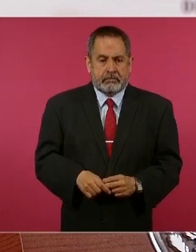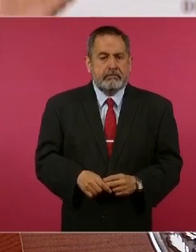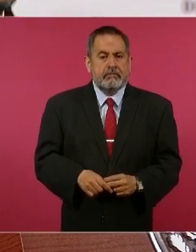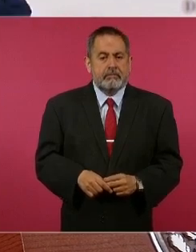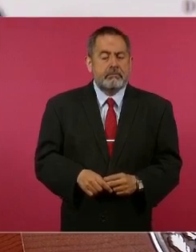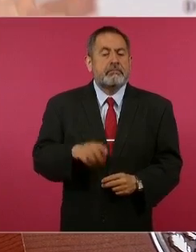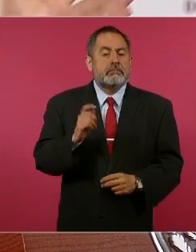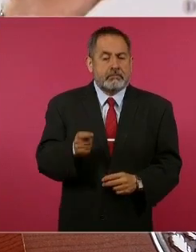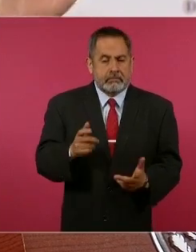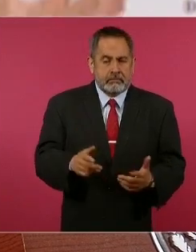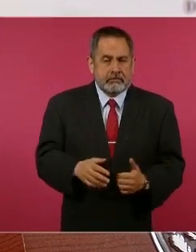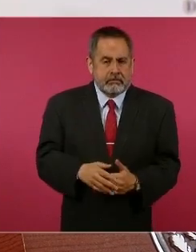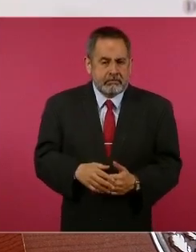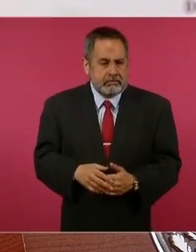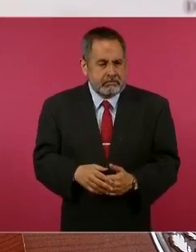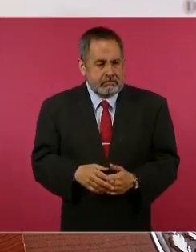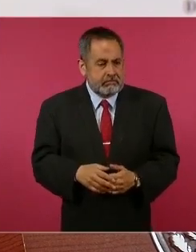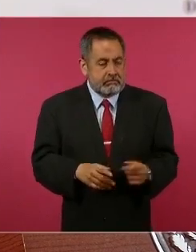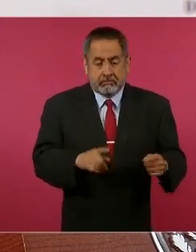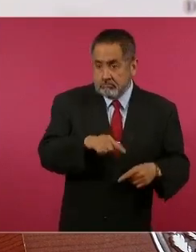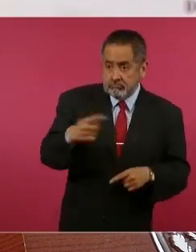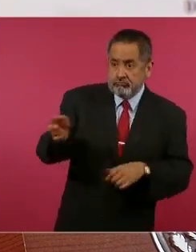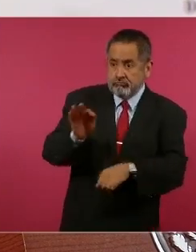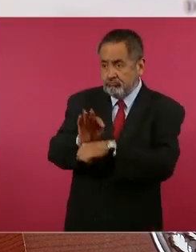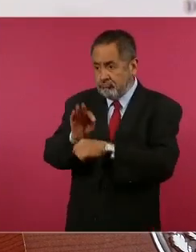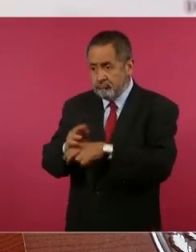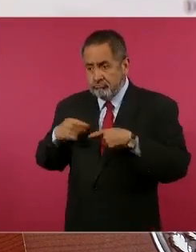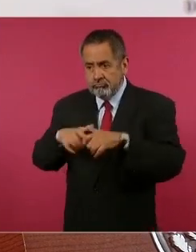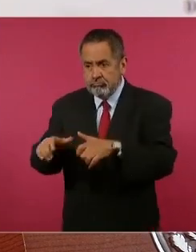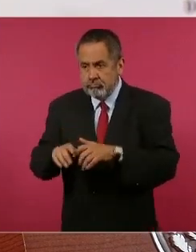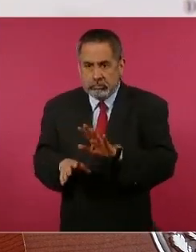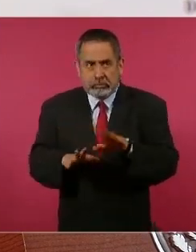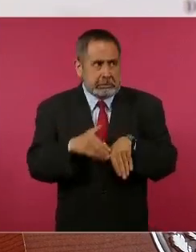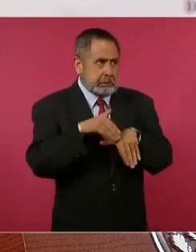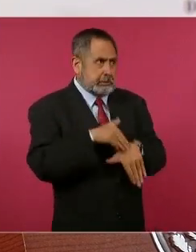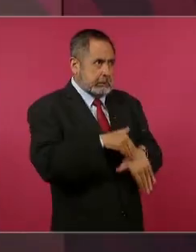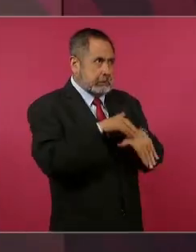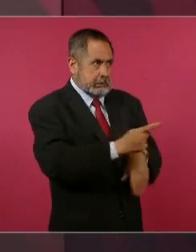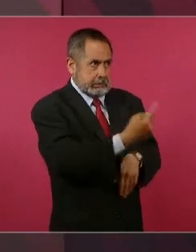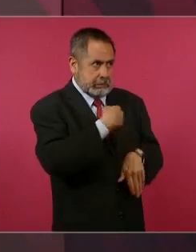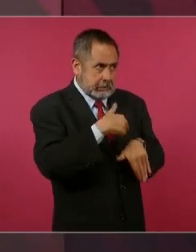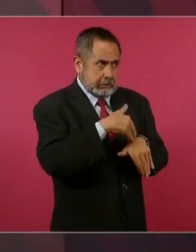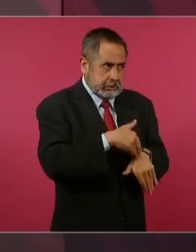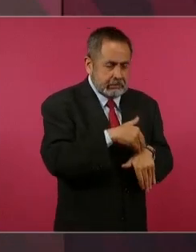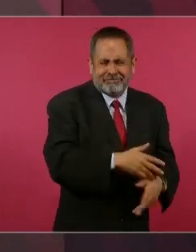No, pues, ¿qué le van a deber al pueblo? ¿No le deben al señor?